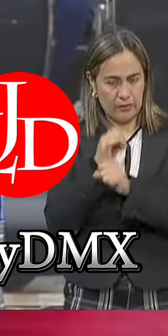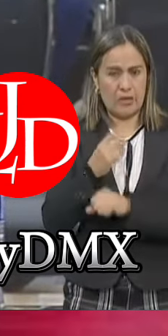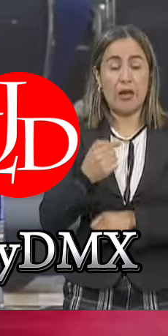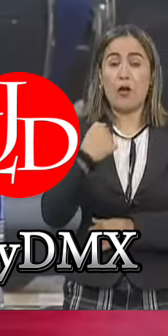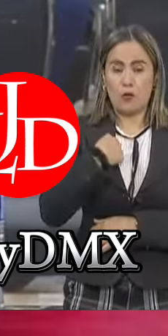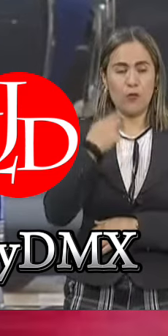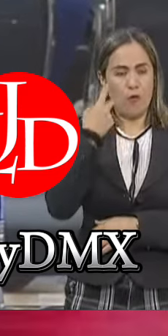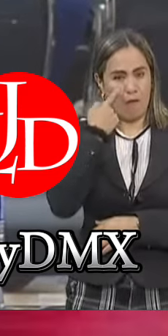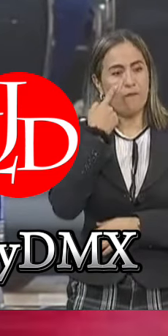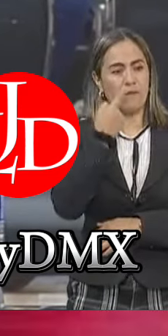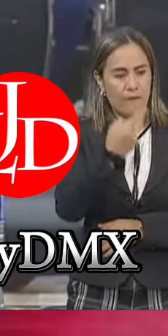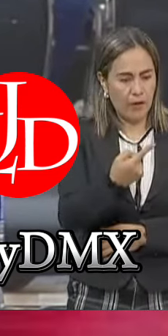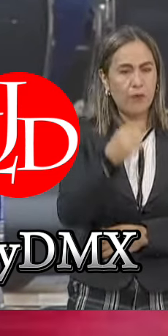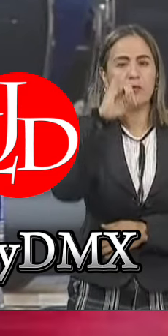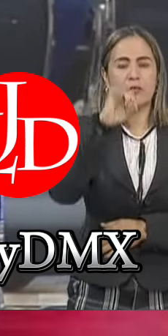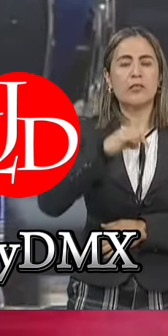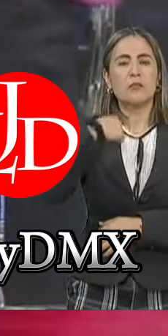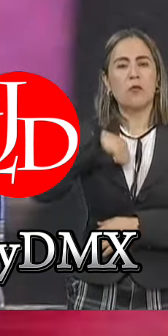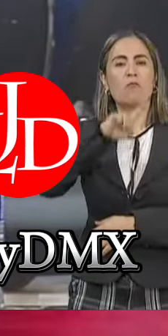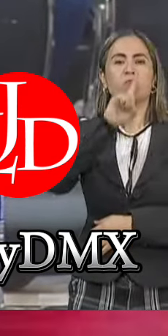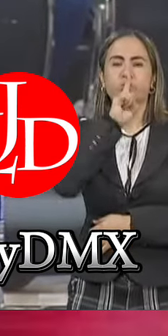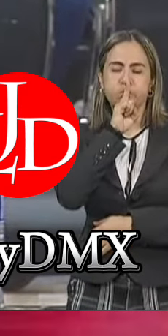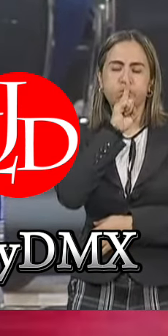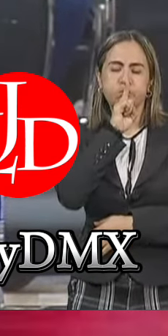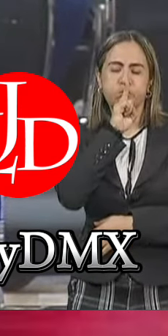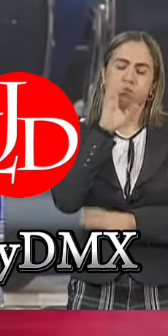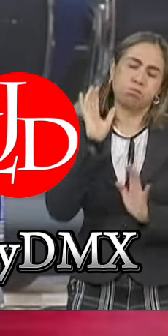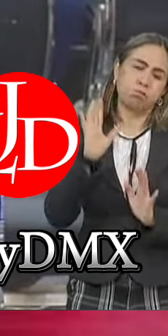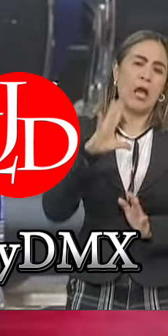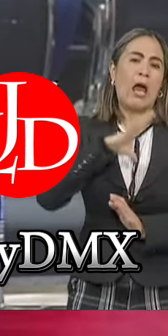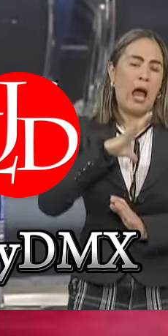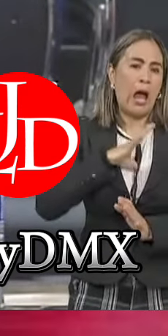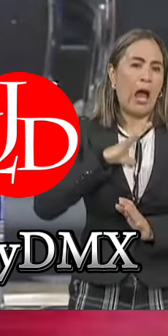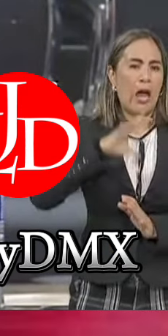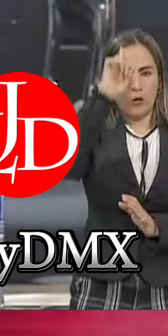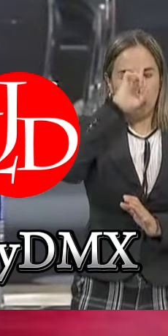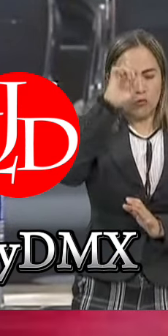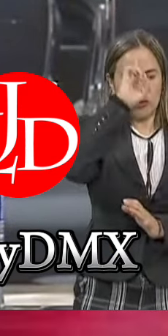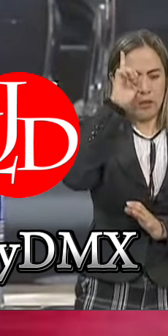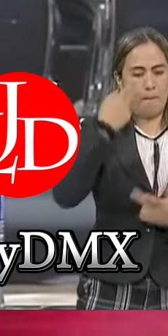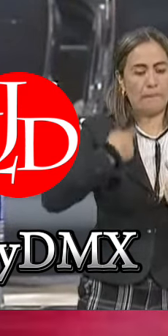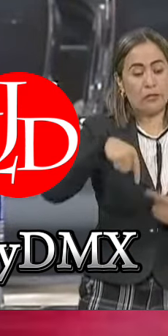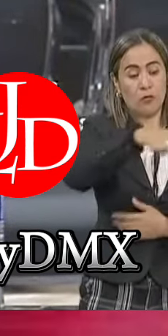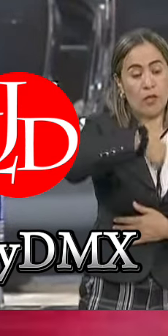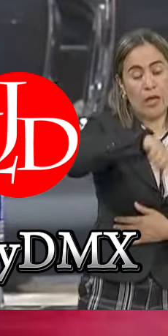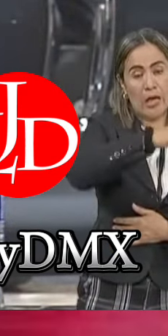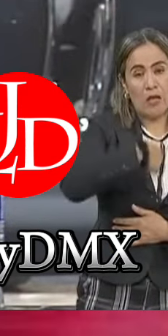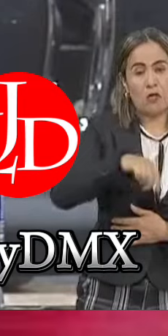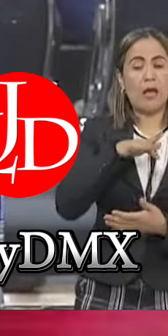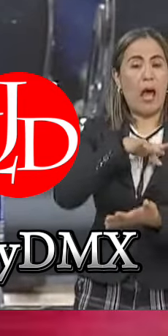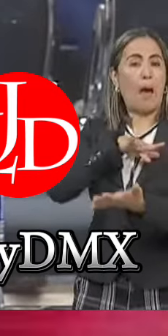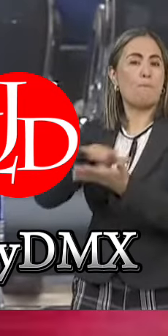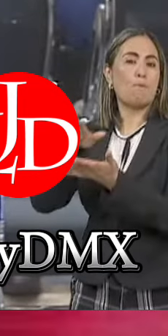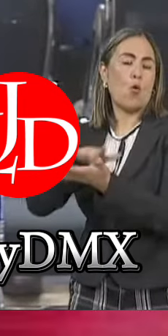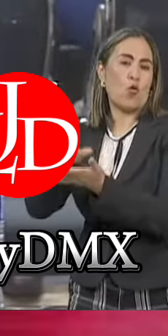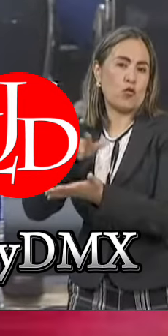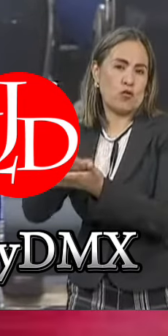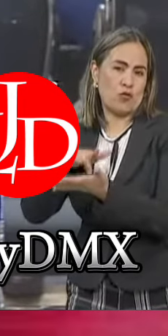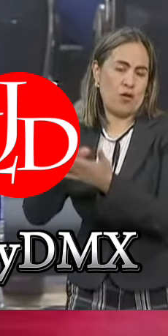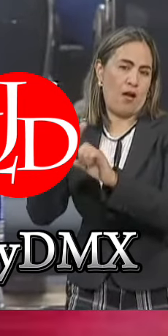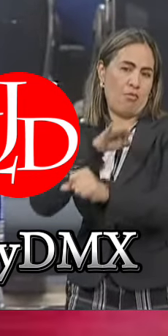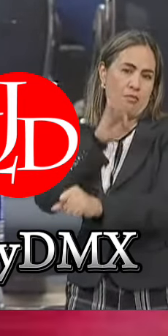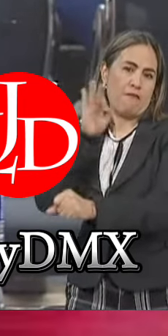quiero callar Que aquí hay consejerías que están asumiendo una actitud facciosa una actitud de